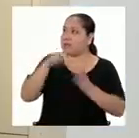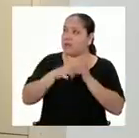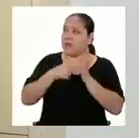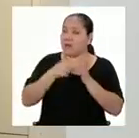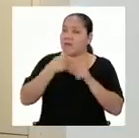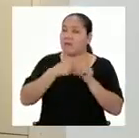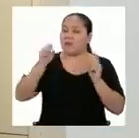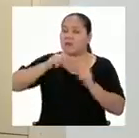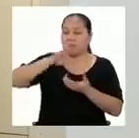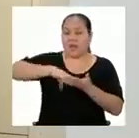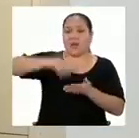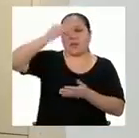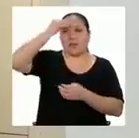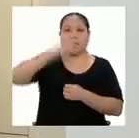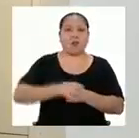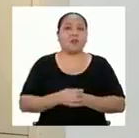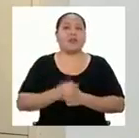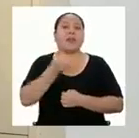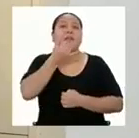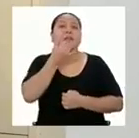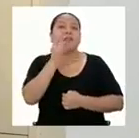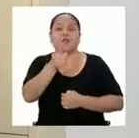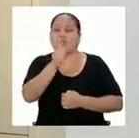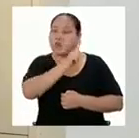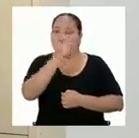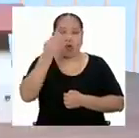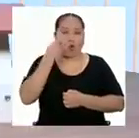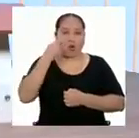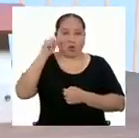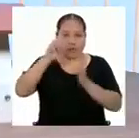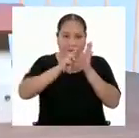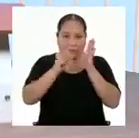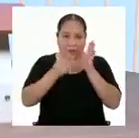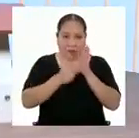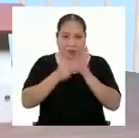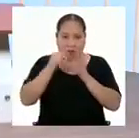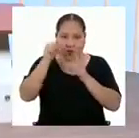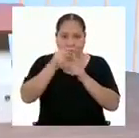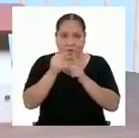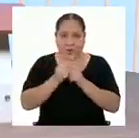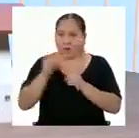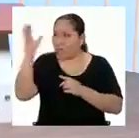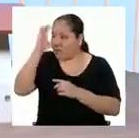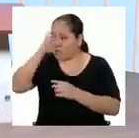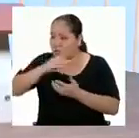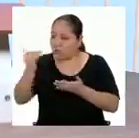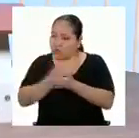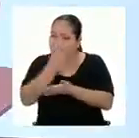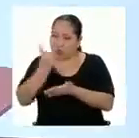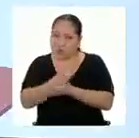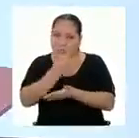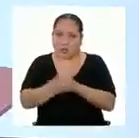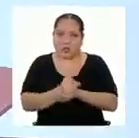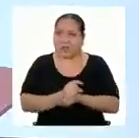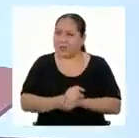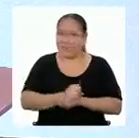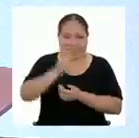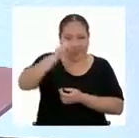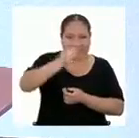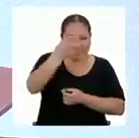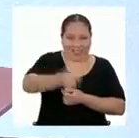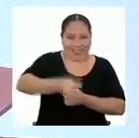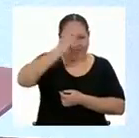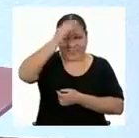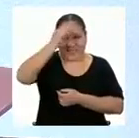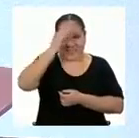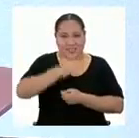averiguarlo. ¿Qué debemos hacer cuando no conocemos el significado de una palabra? ¡Vamos corriendo a buscar un diccionario! ¿Sí o no, chicas y